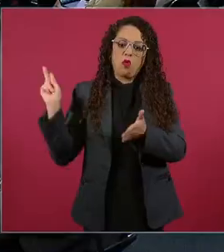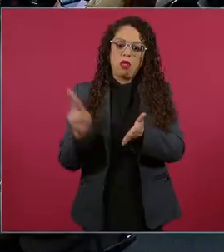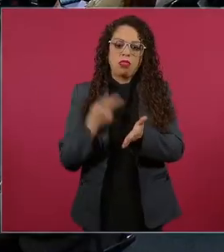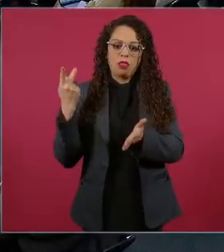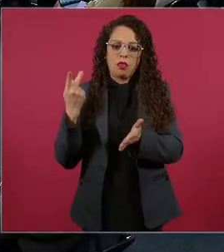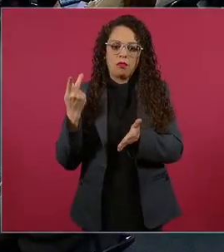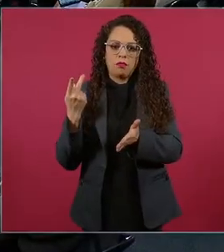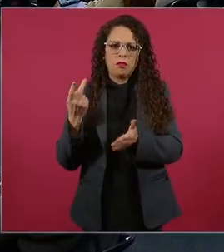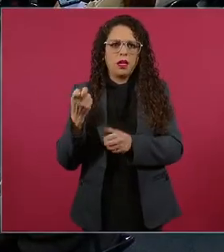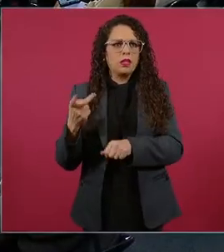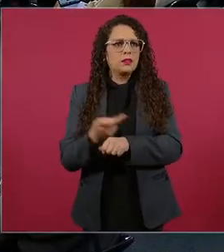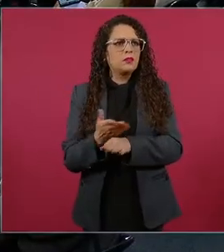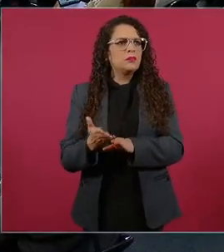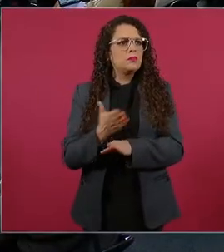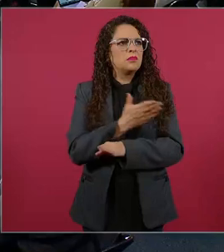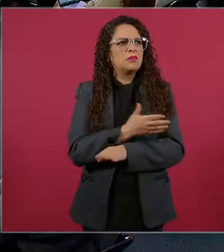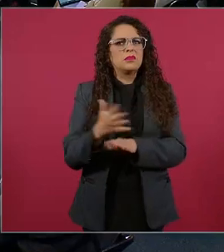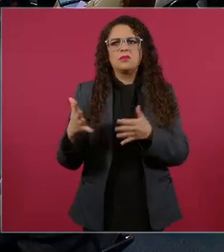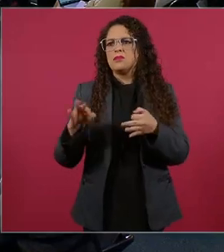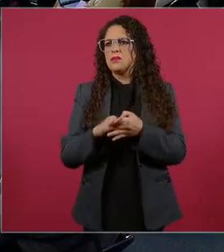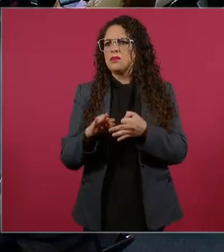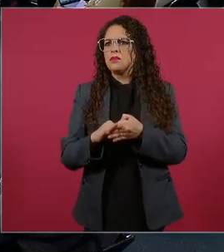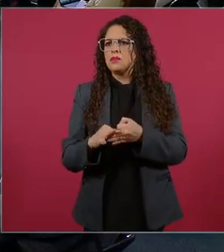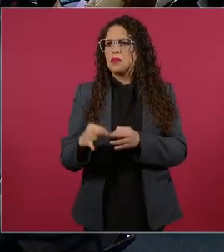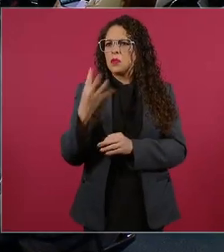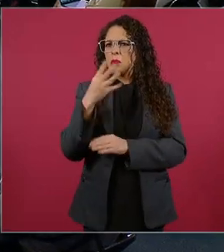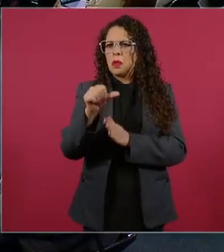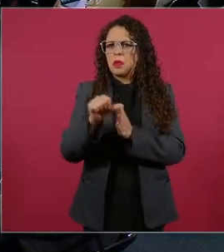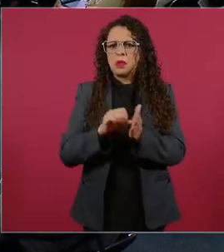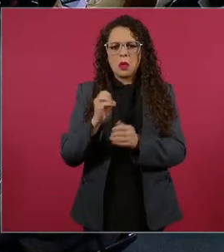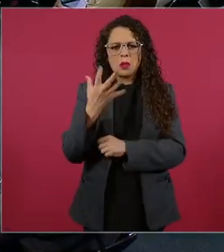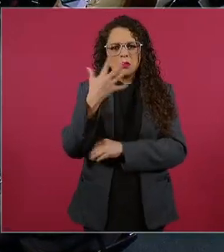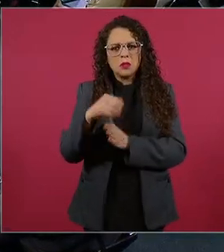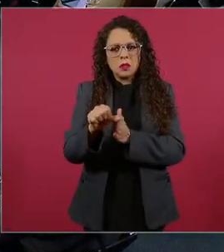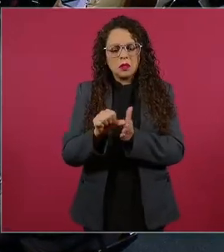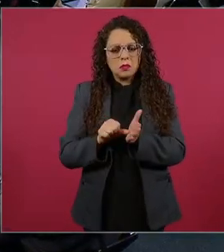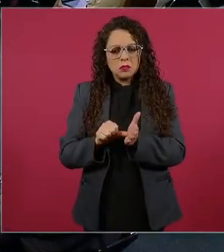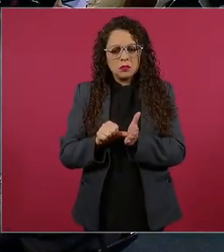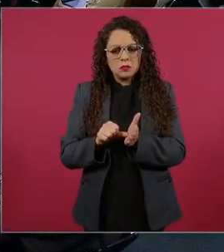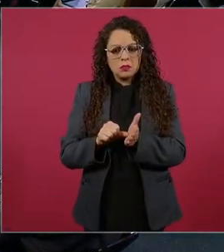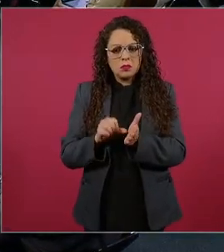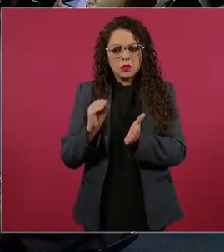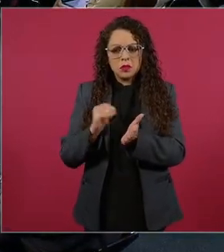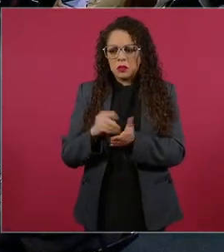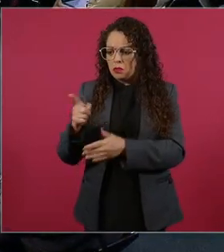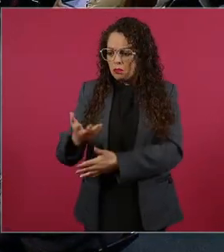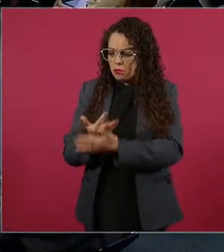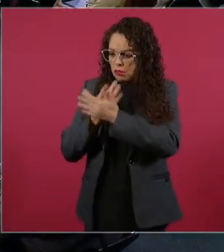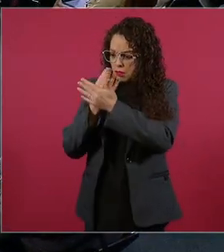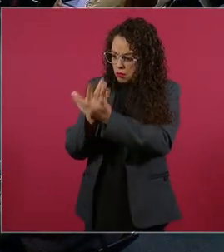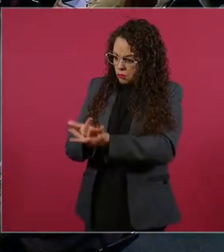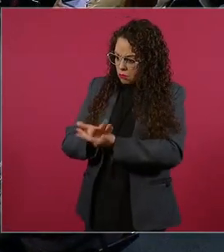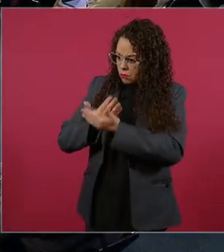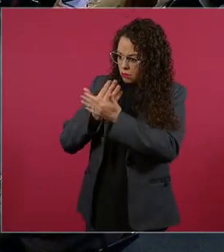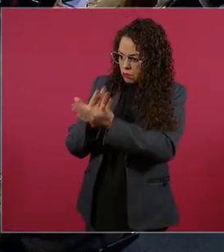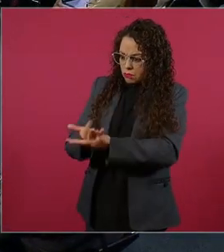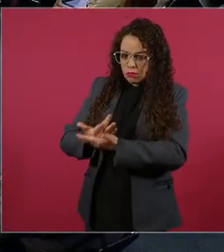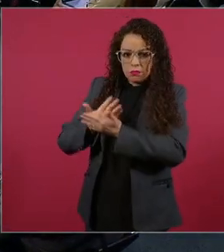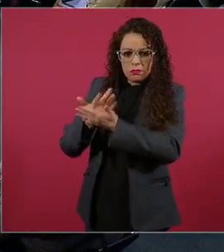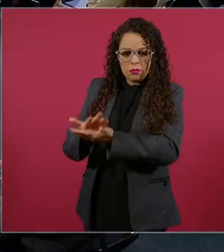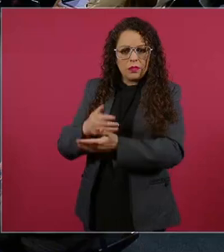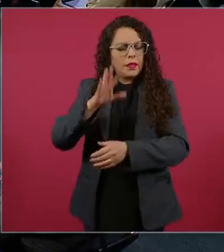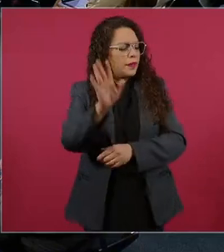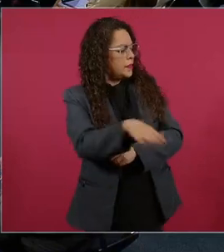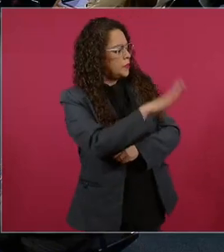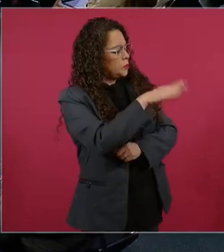4 meses o 5, y todavía no resuelven. Tú que eres abogado, cuando